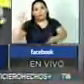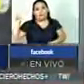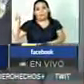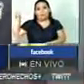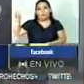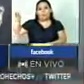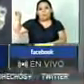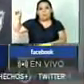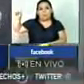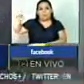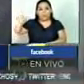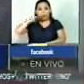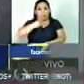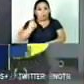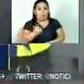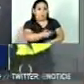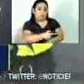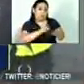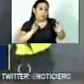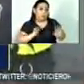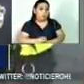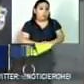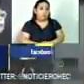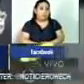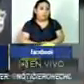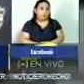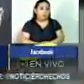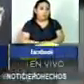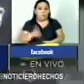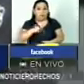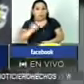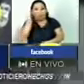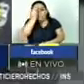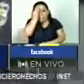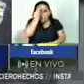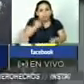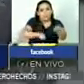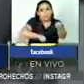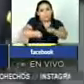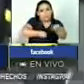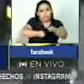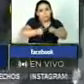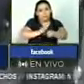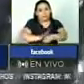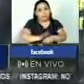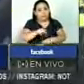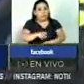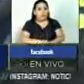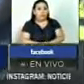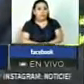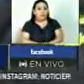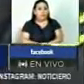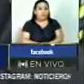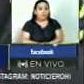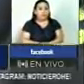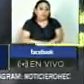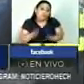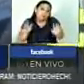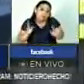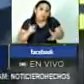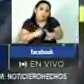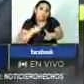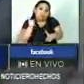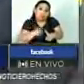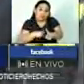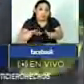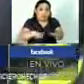personas que hacen viajes así los tirateros que le dicen así conocidos. Entonces la mayoría